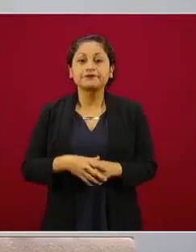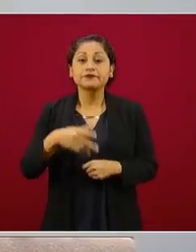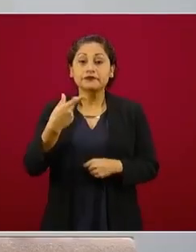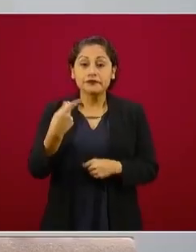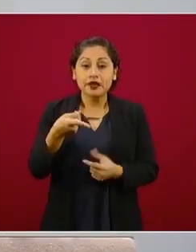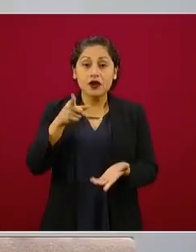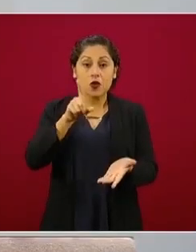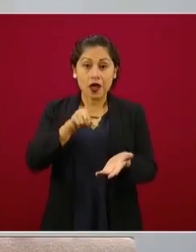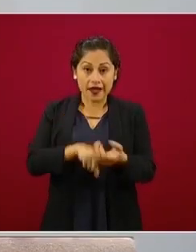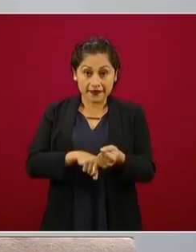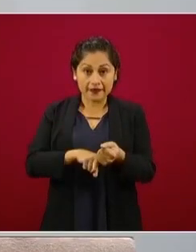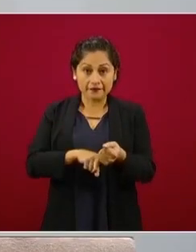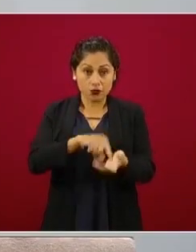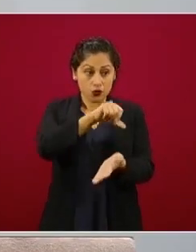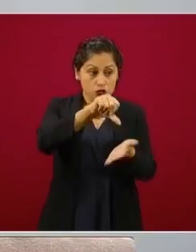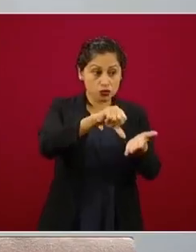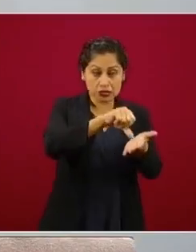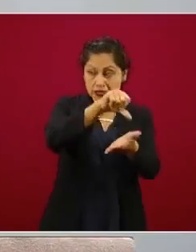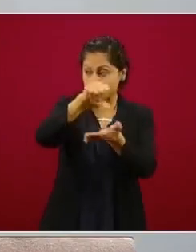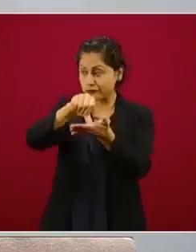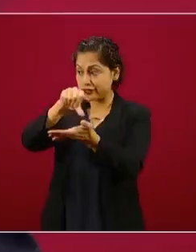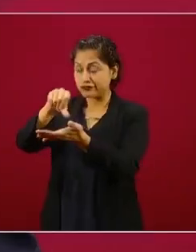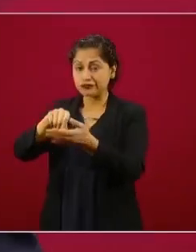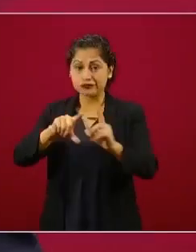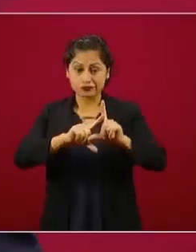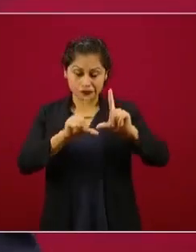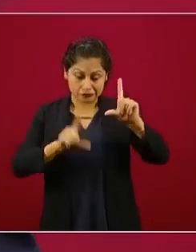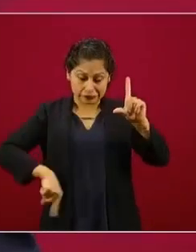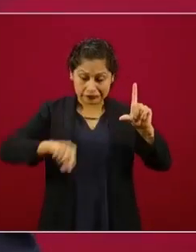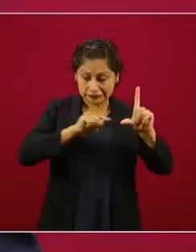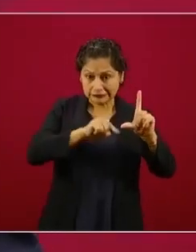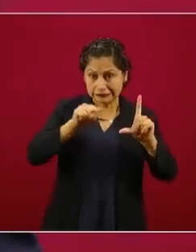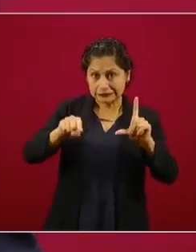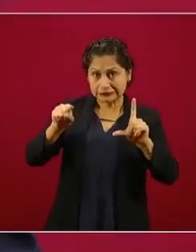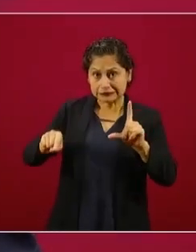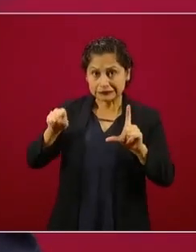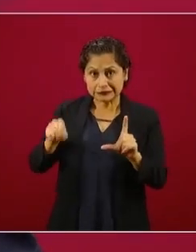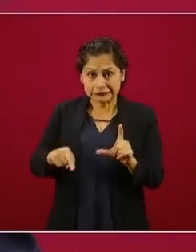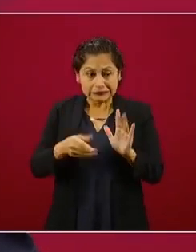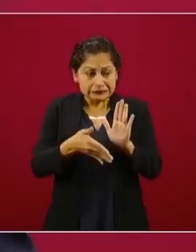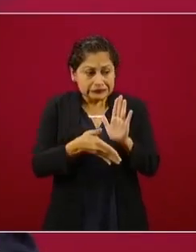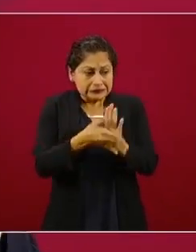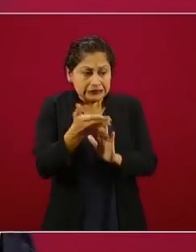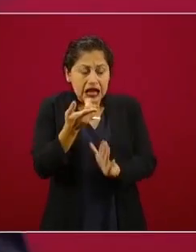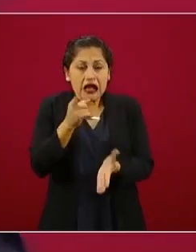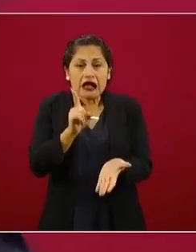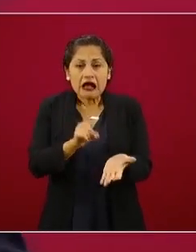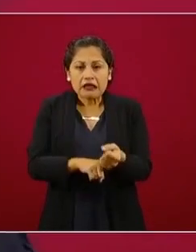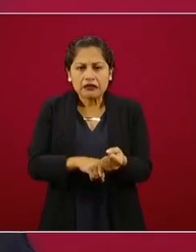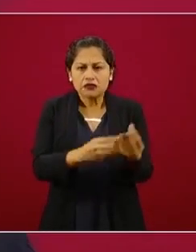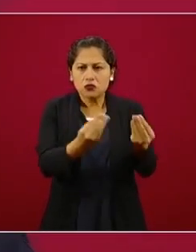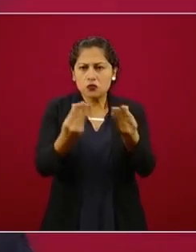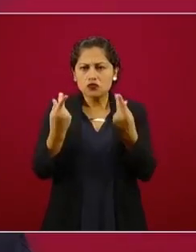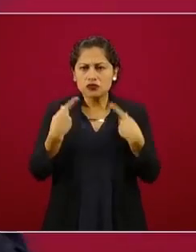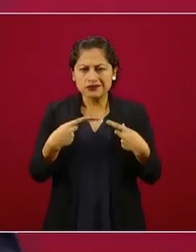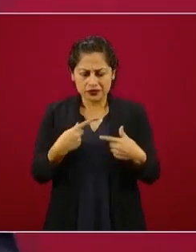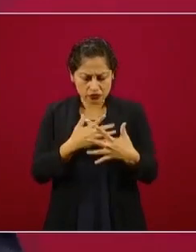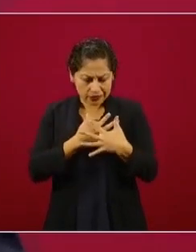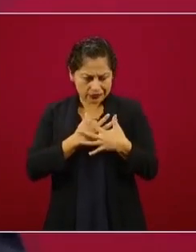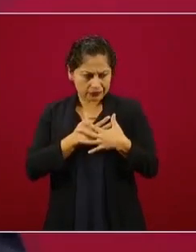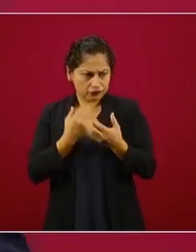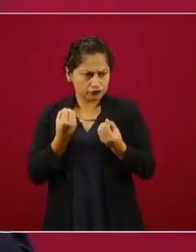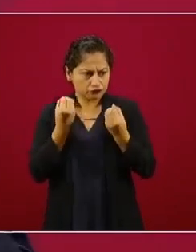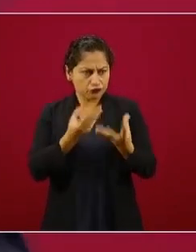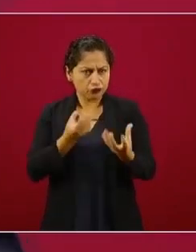centro, hay mucho amor depositado de mexicanos. Y esos centros, esas paredes no se podían quedar